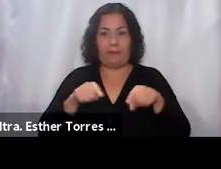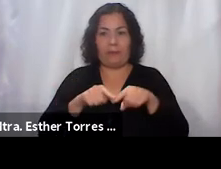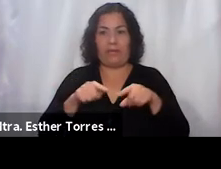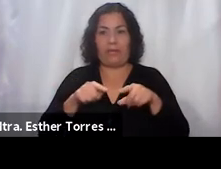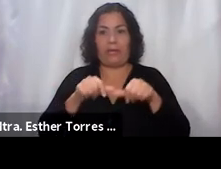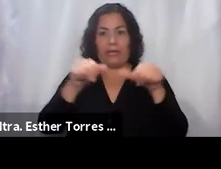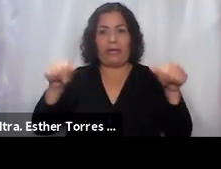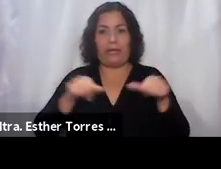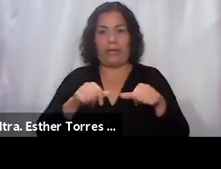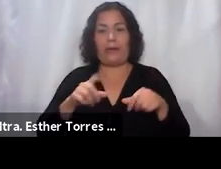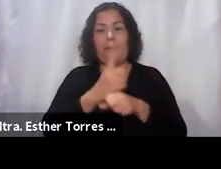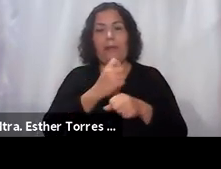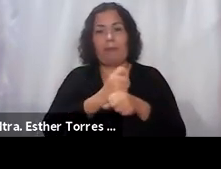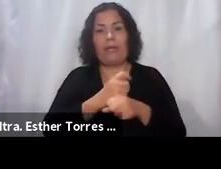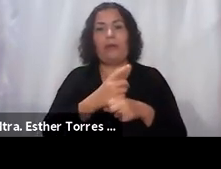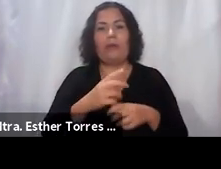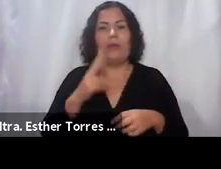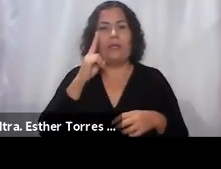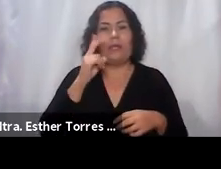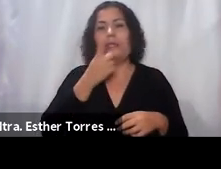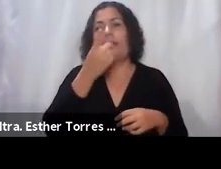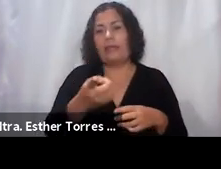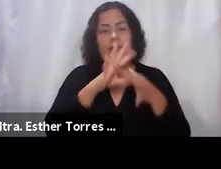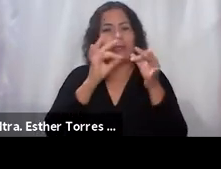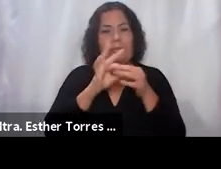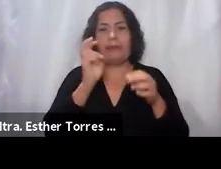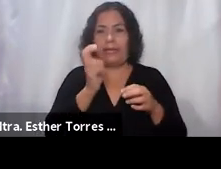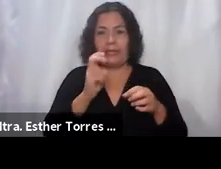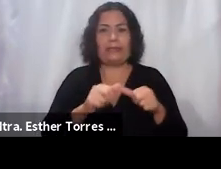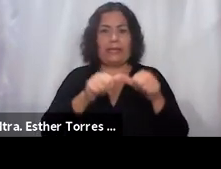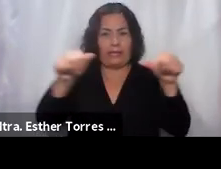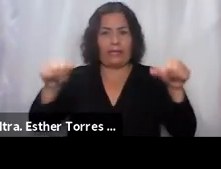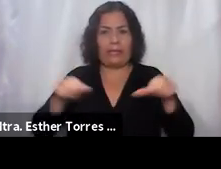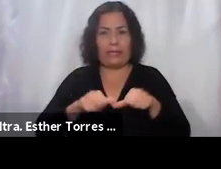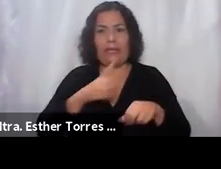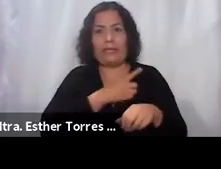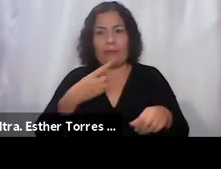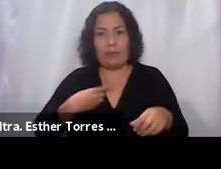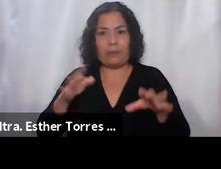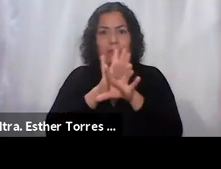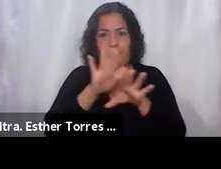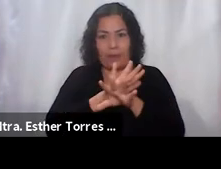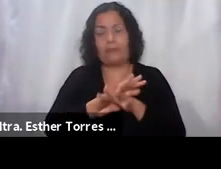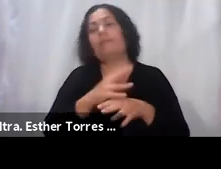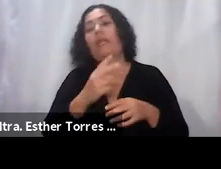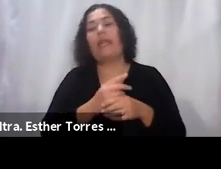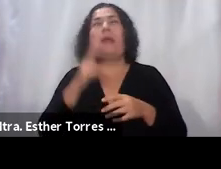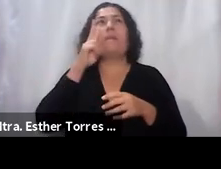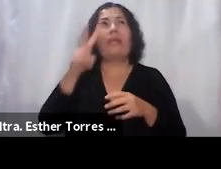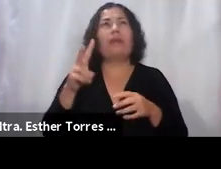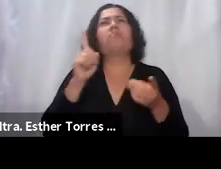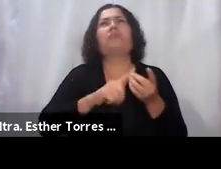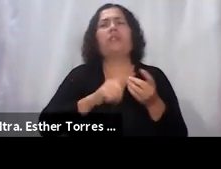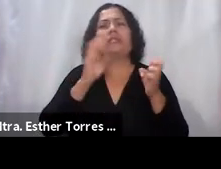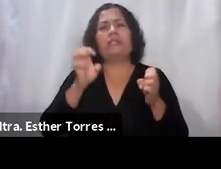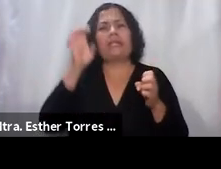es la zona que tengo que intervenir. Y uno de los criterios que tomaron era en dónde estaban las paradas de transporte. Y a